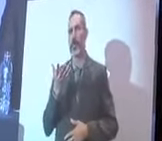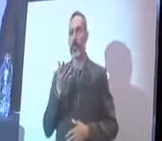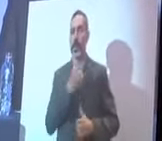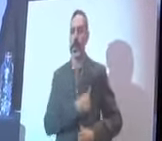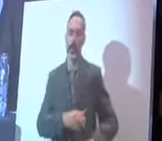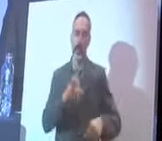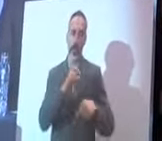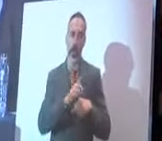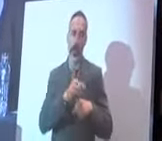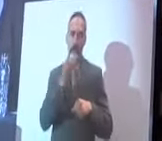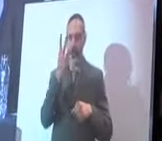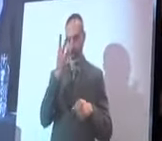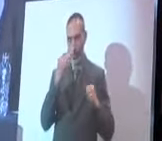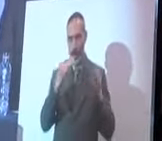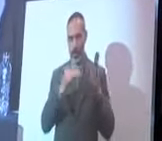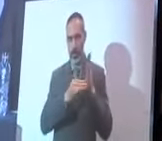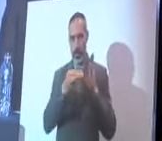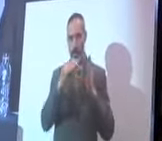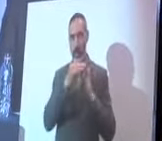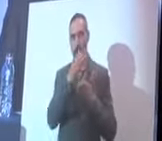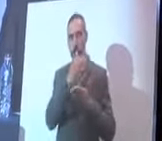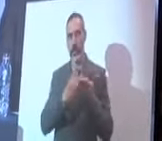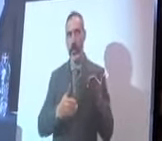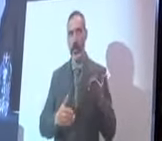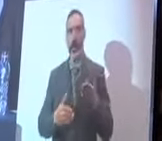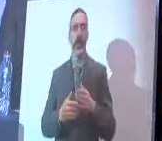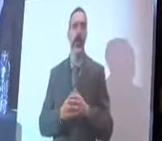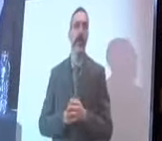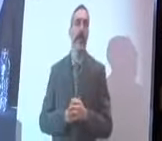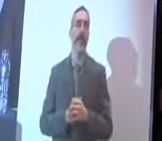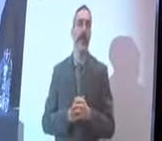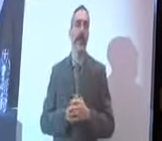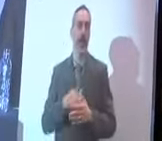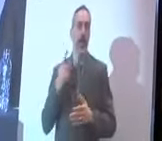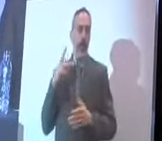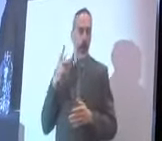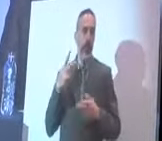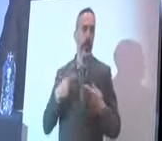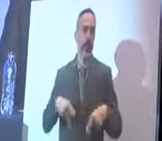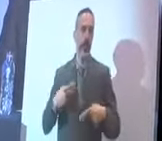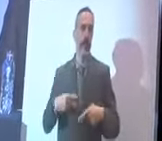3,5 millones de poblados viven en esta gran zona metropolitana. Y por tanto,